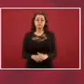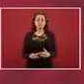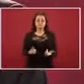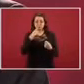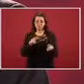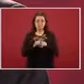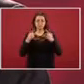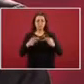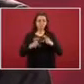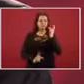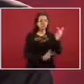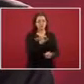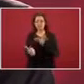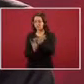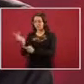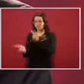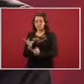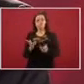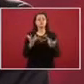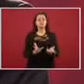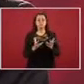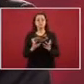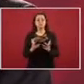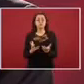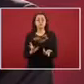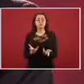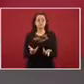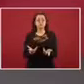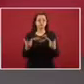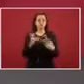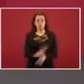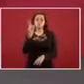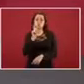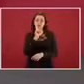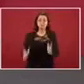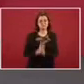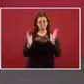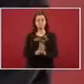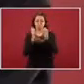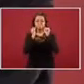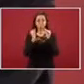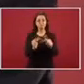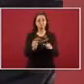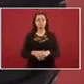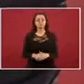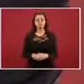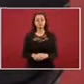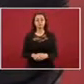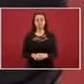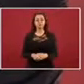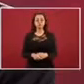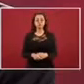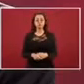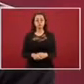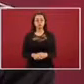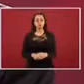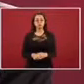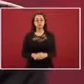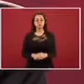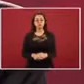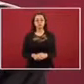consultas, atenderlo con la participación de todas las mujeres. No